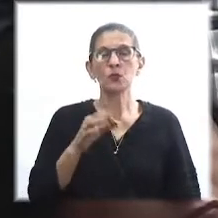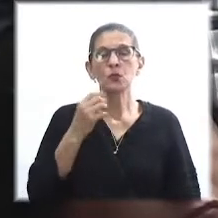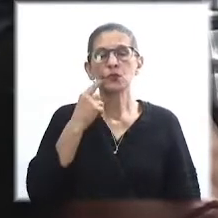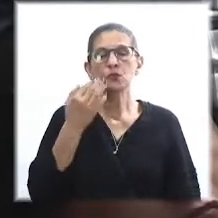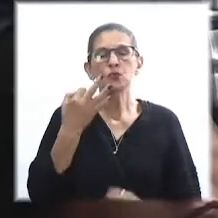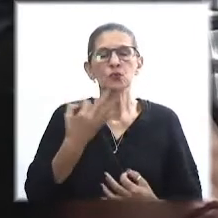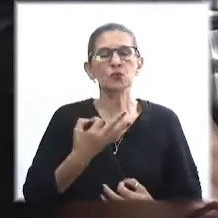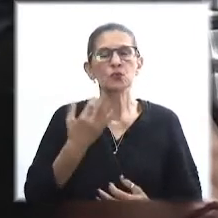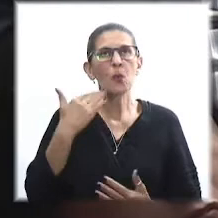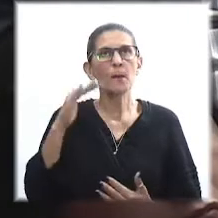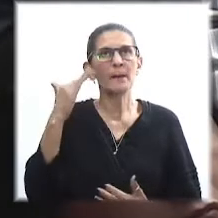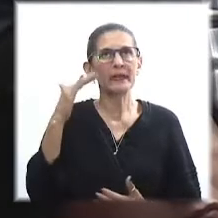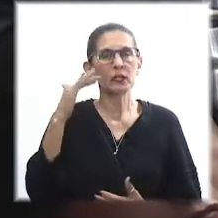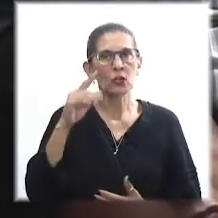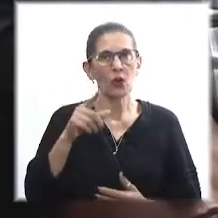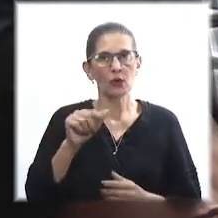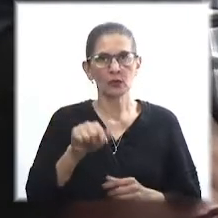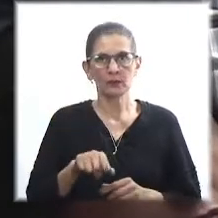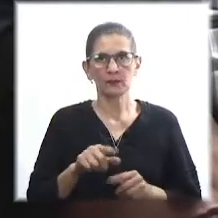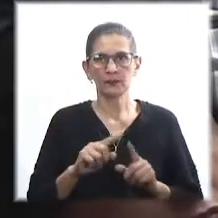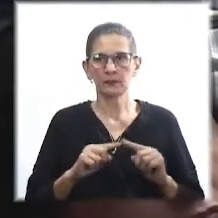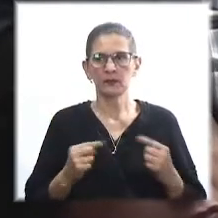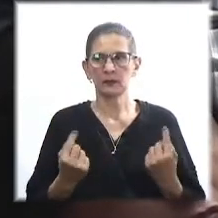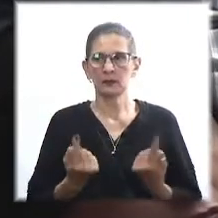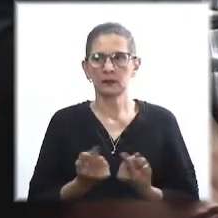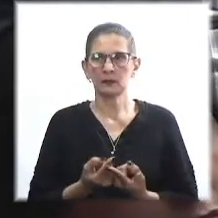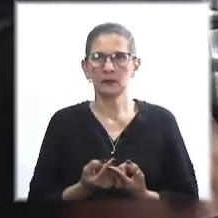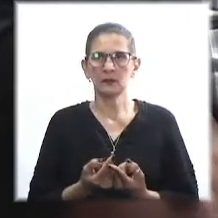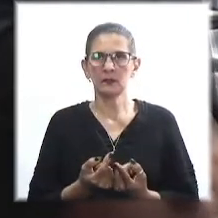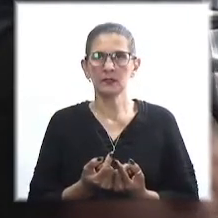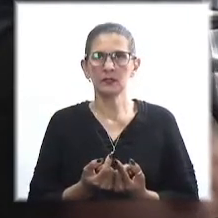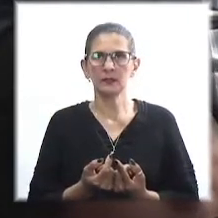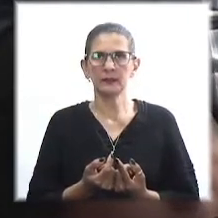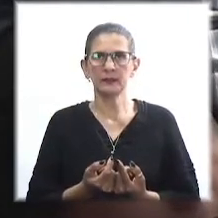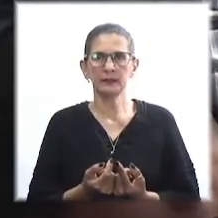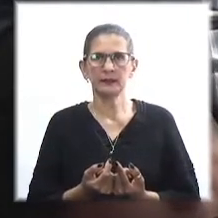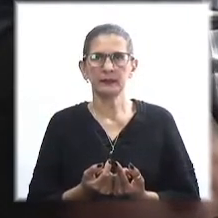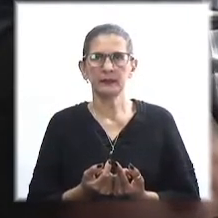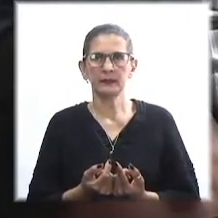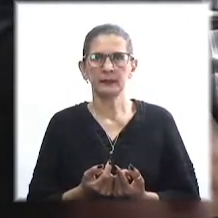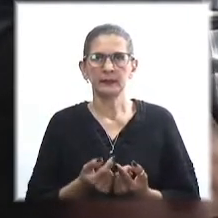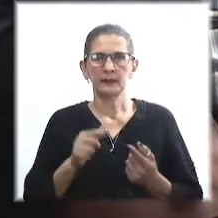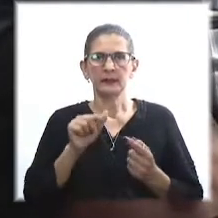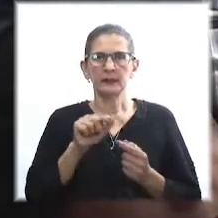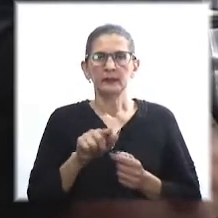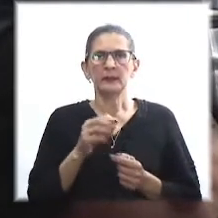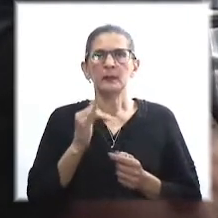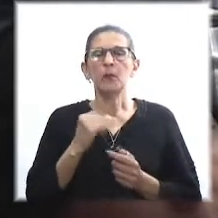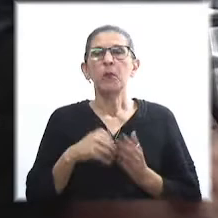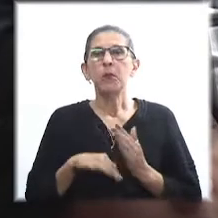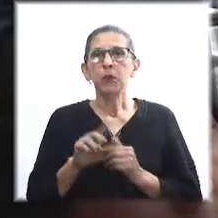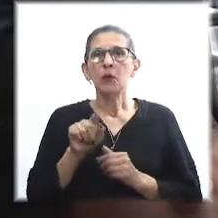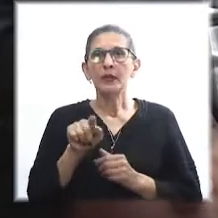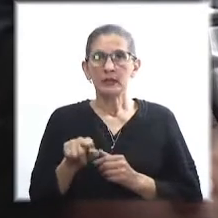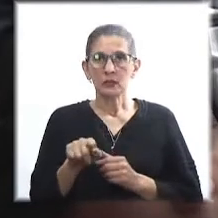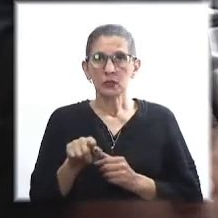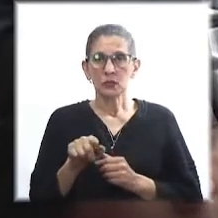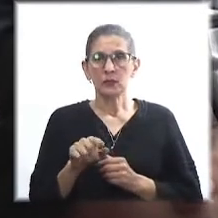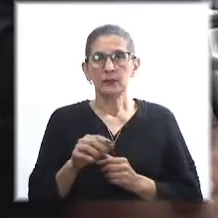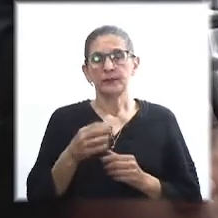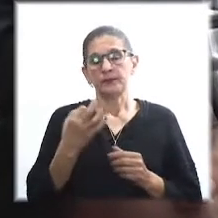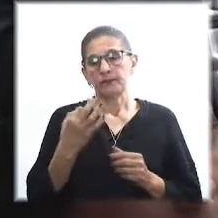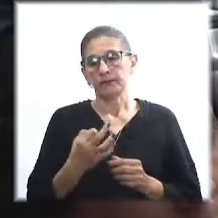maestría multiplica y reparte los elementos de su actividad espiritual. Y por eso, si bien su vida